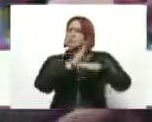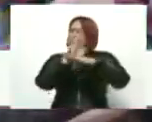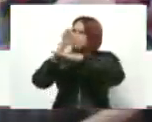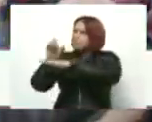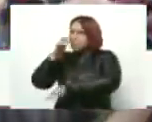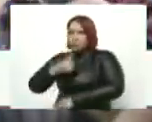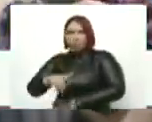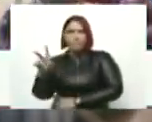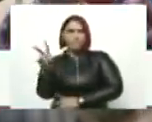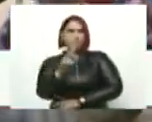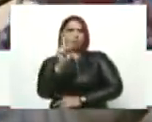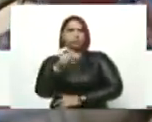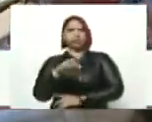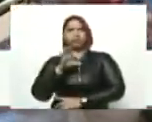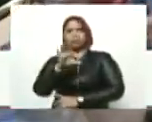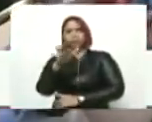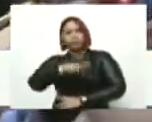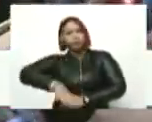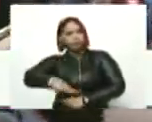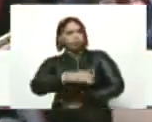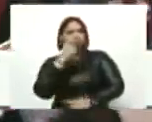de Venezuela, de la patria toda.